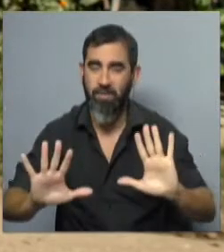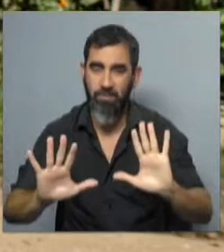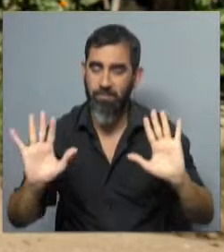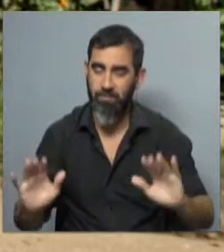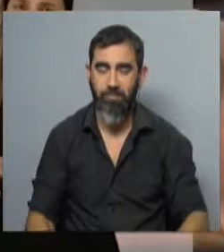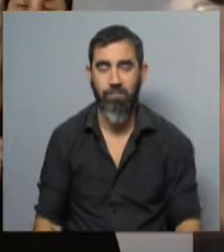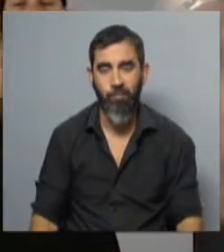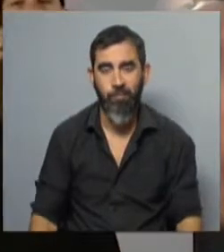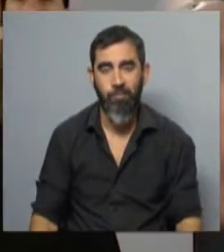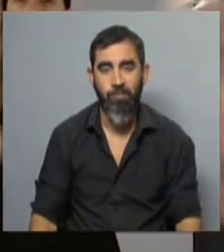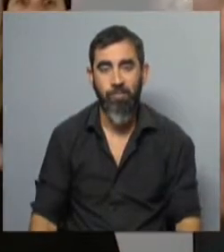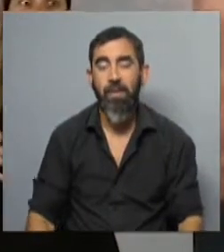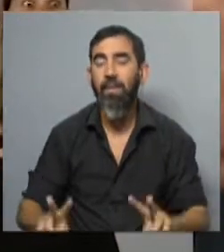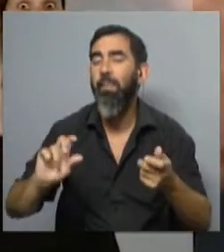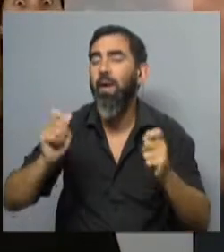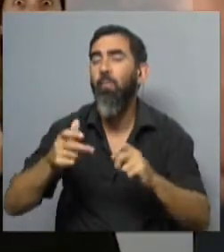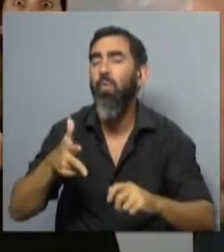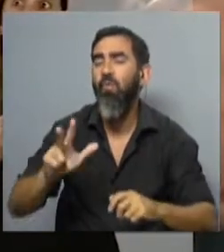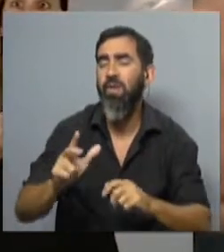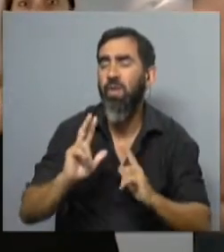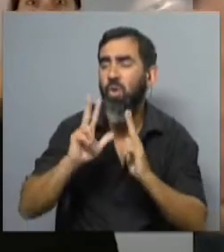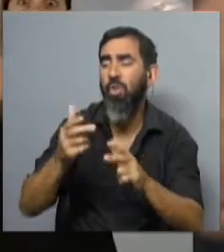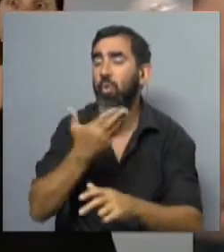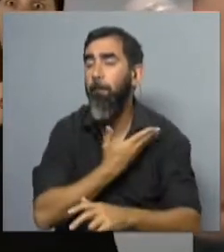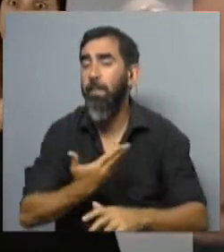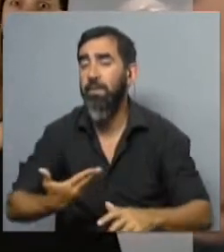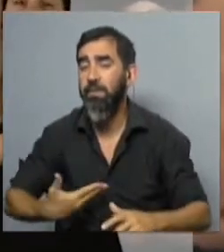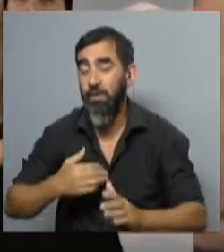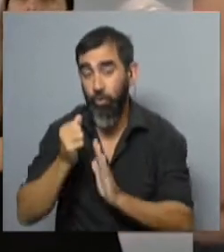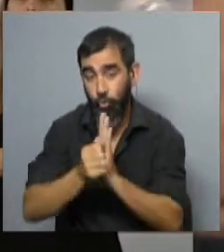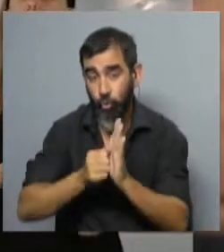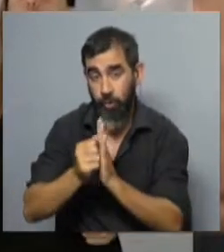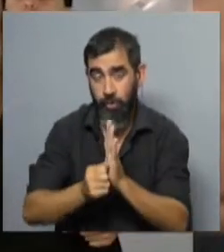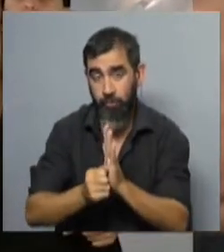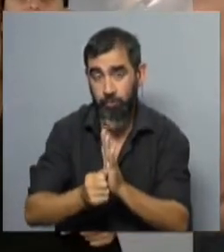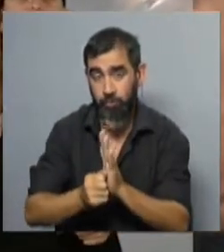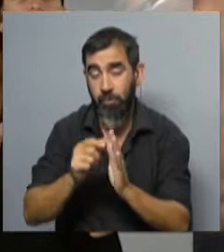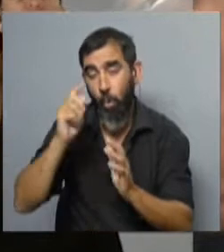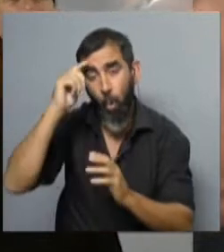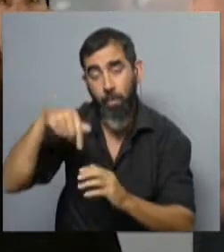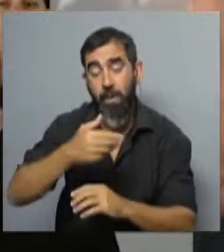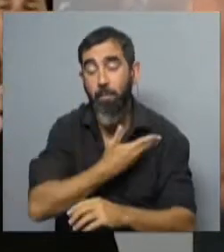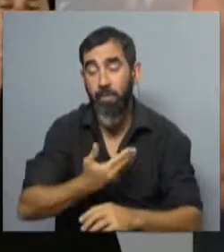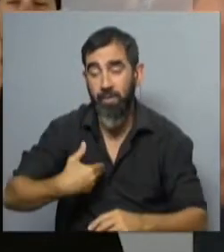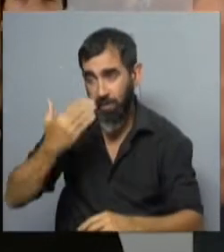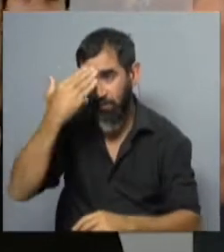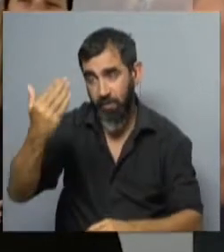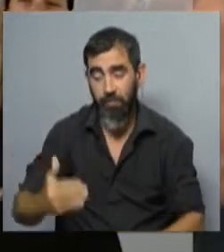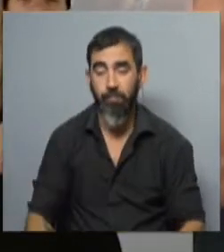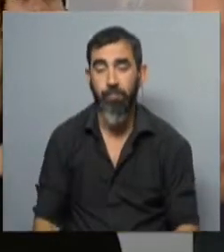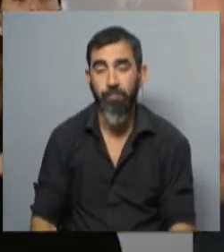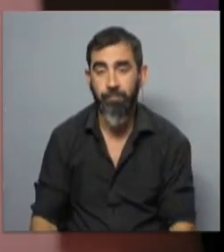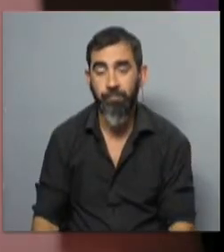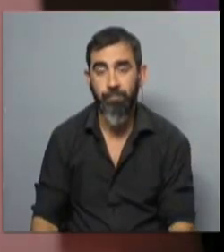China. Sobre el cambio de fecha y los dichos del primer mandatario en Soriano, esto fue lo que opinó el presidente del Frente